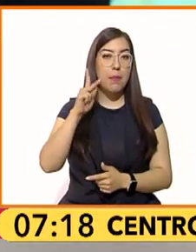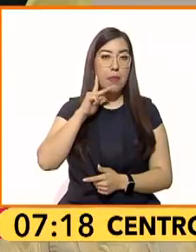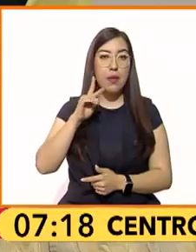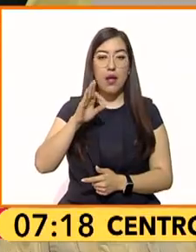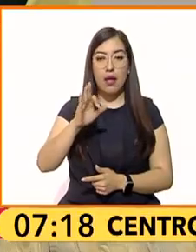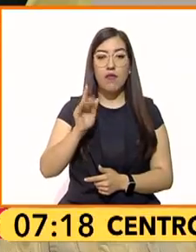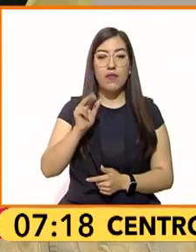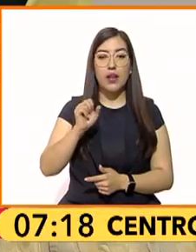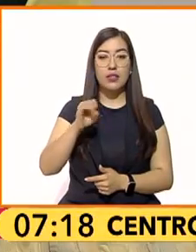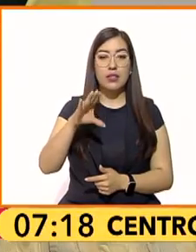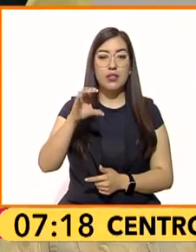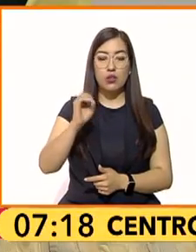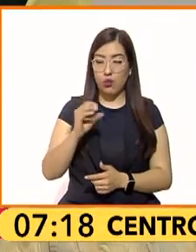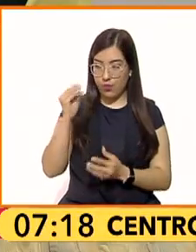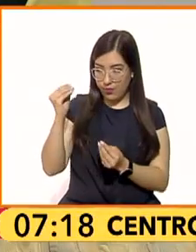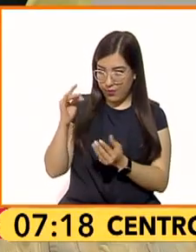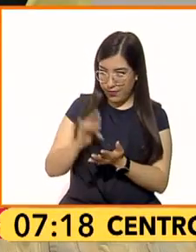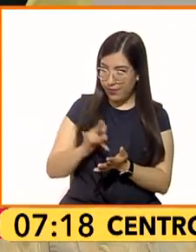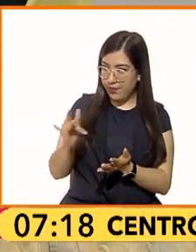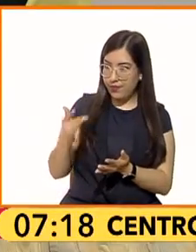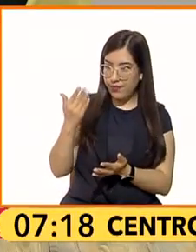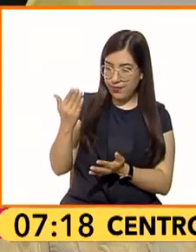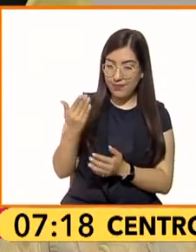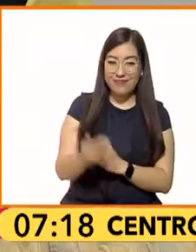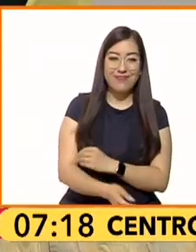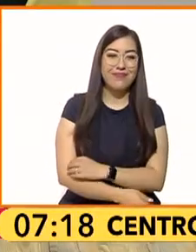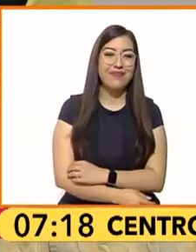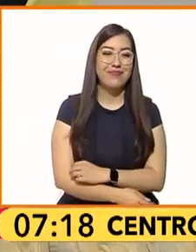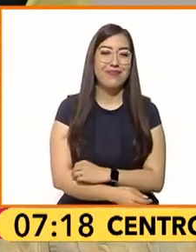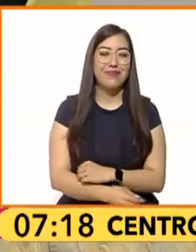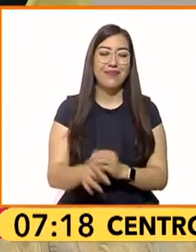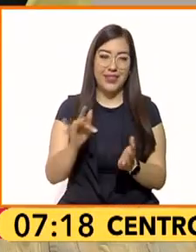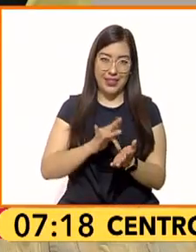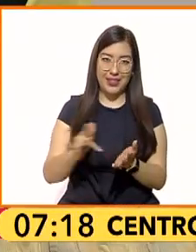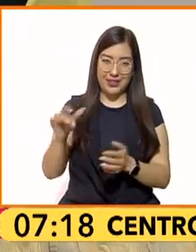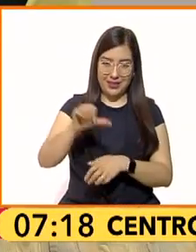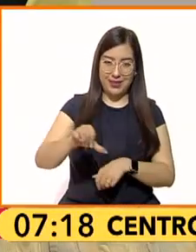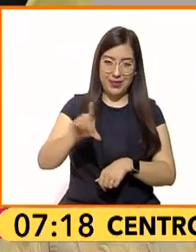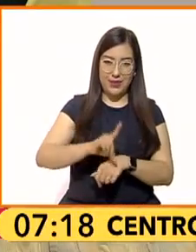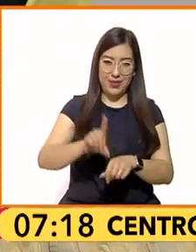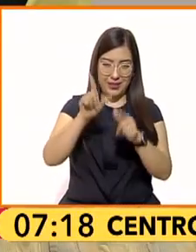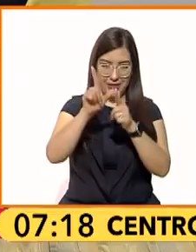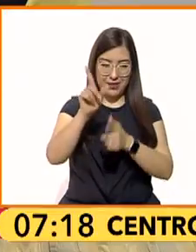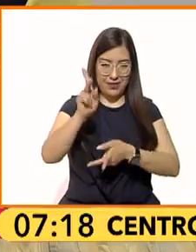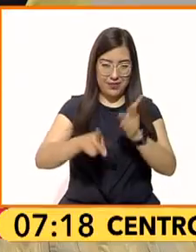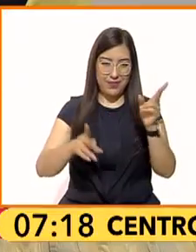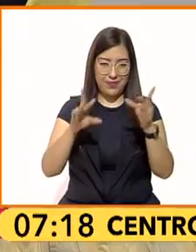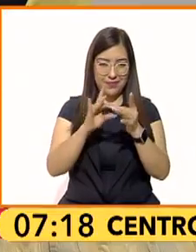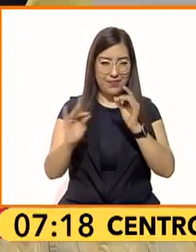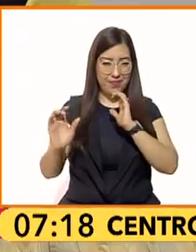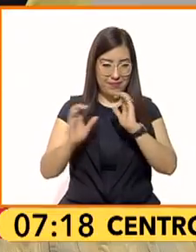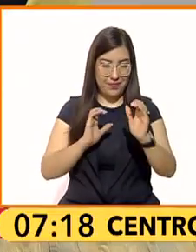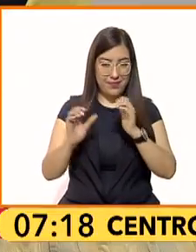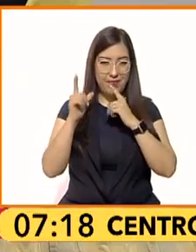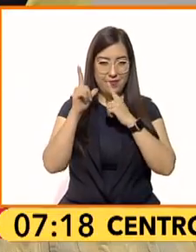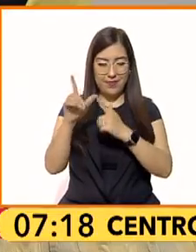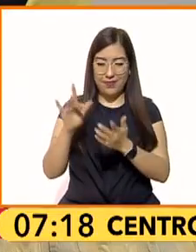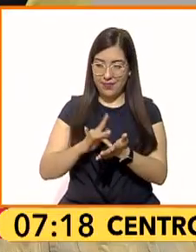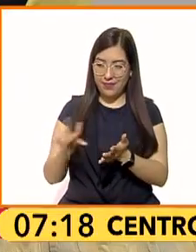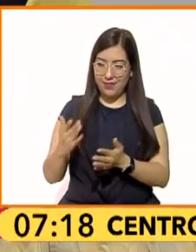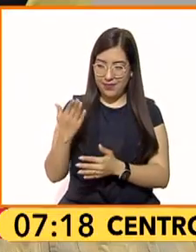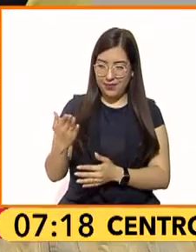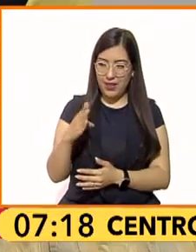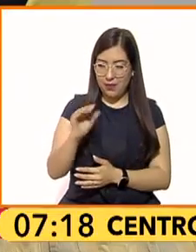Bien, Bernardo, te queremos agradecer mucho. Al contrario. Gracias por la conversación. Gracias y seguimos en comunicación permanente.